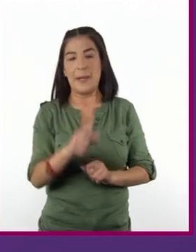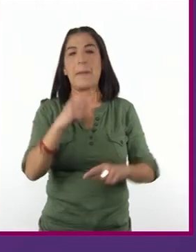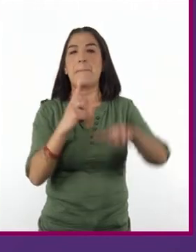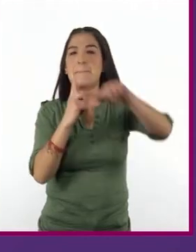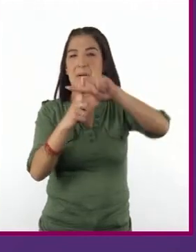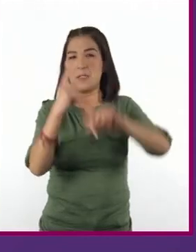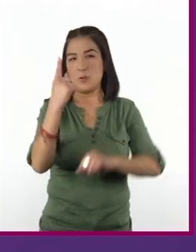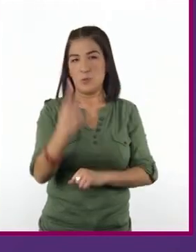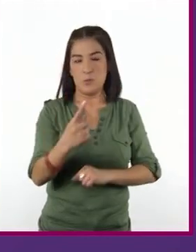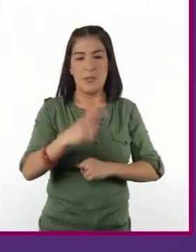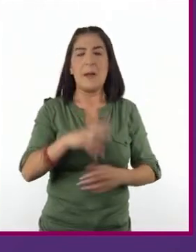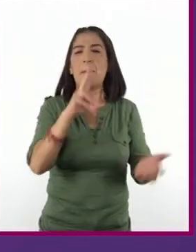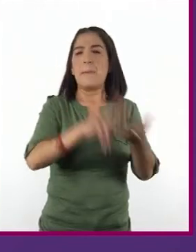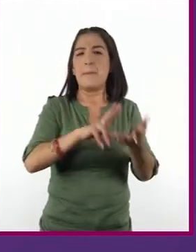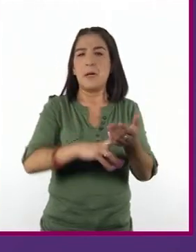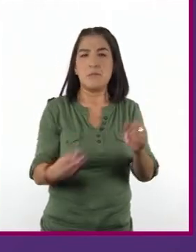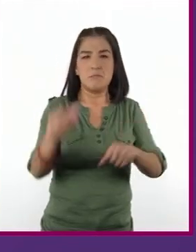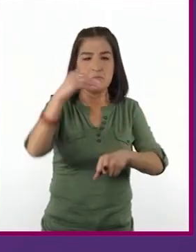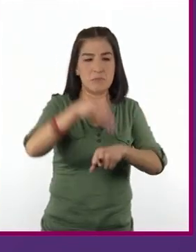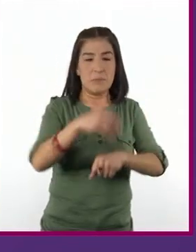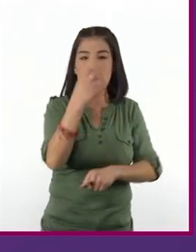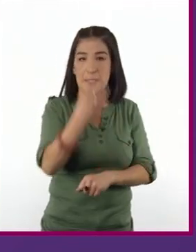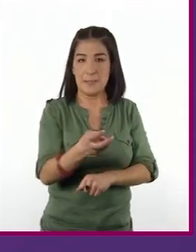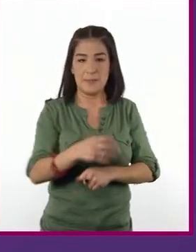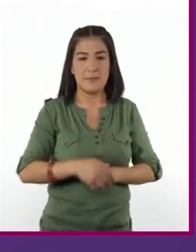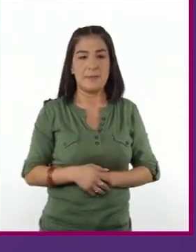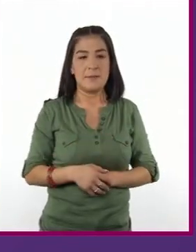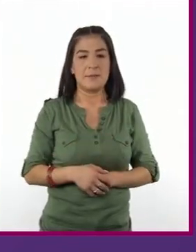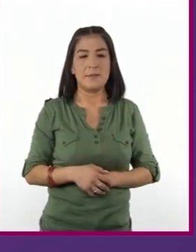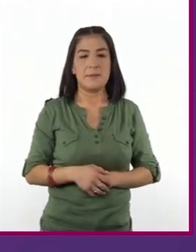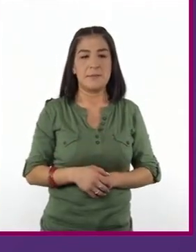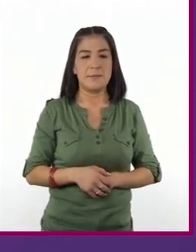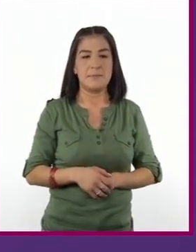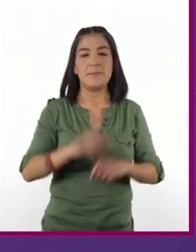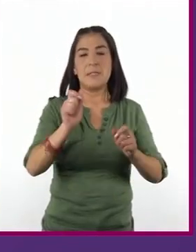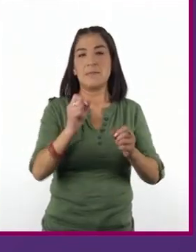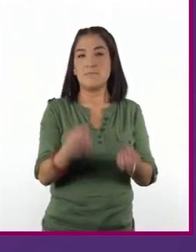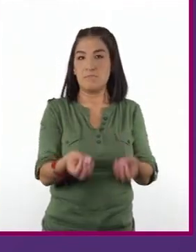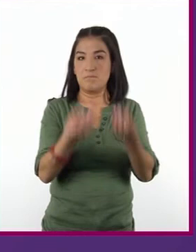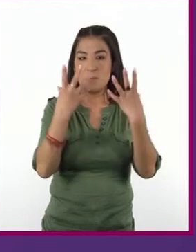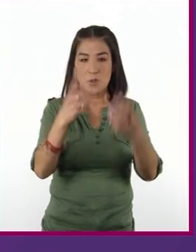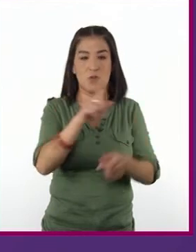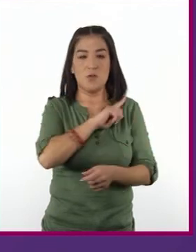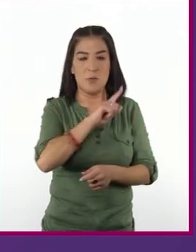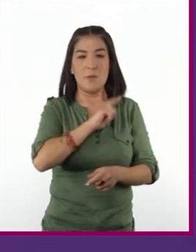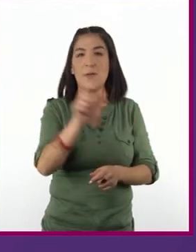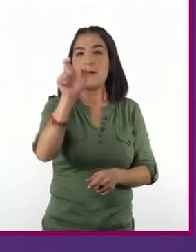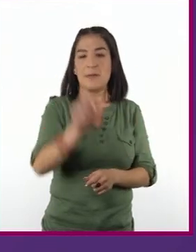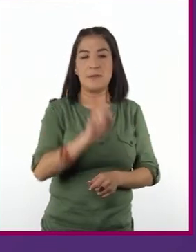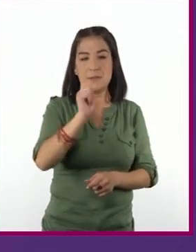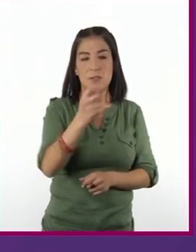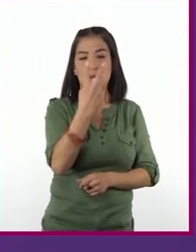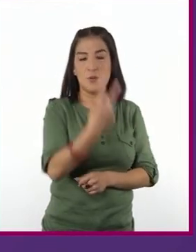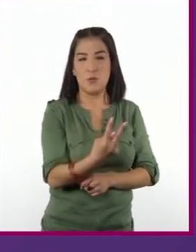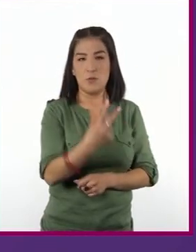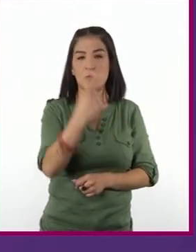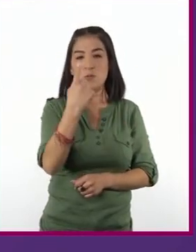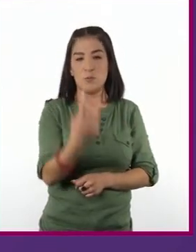valores que le vamos a asignar a la variable independiente x son 2,